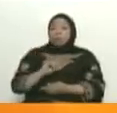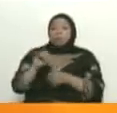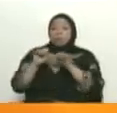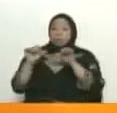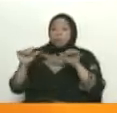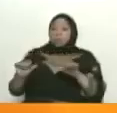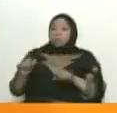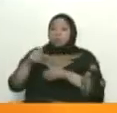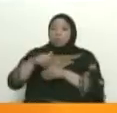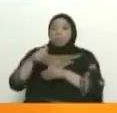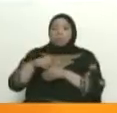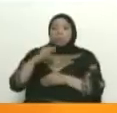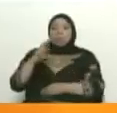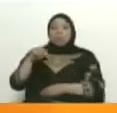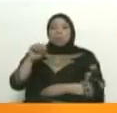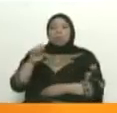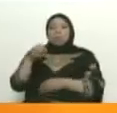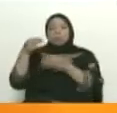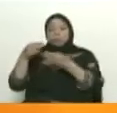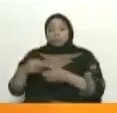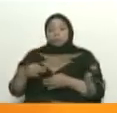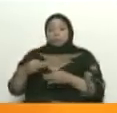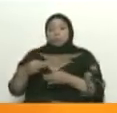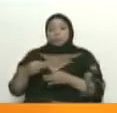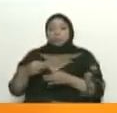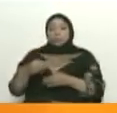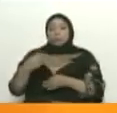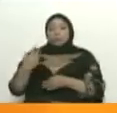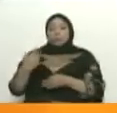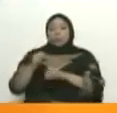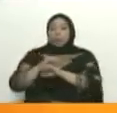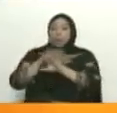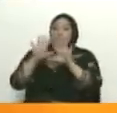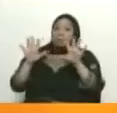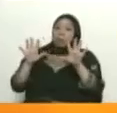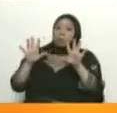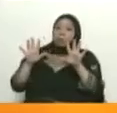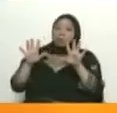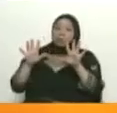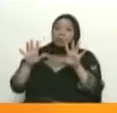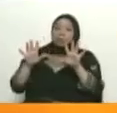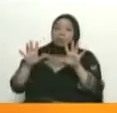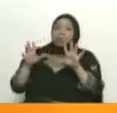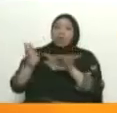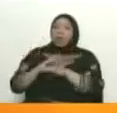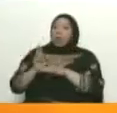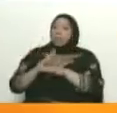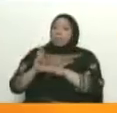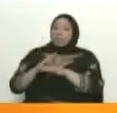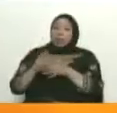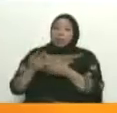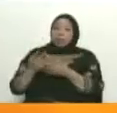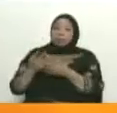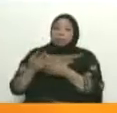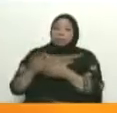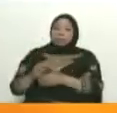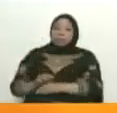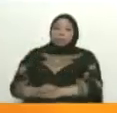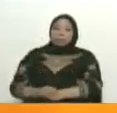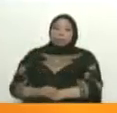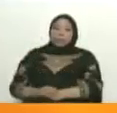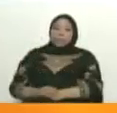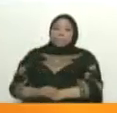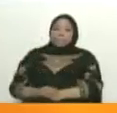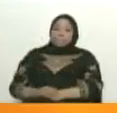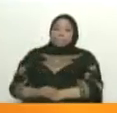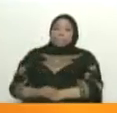sistema electoral con la eficiencia, con la transparencia, con la rapidez y con la capacidad